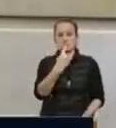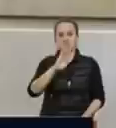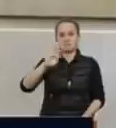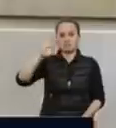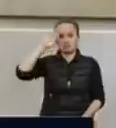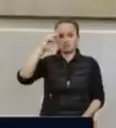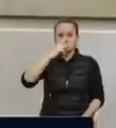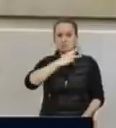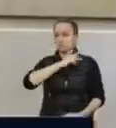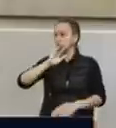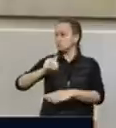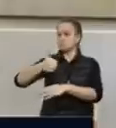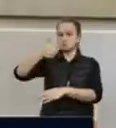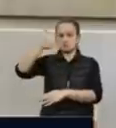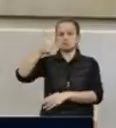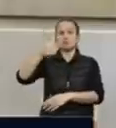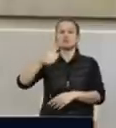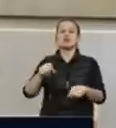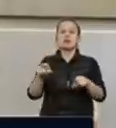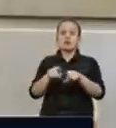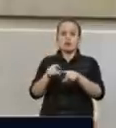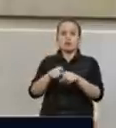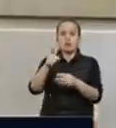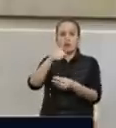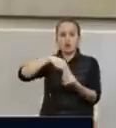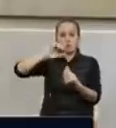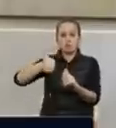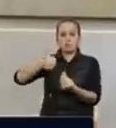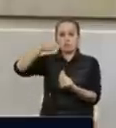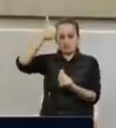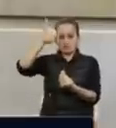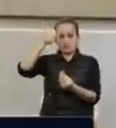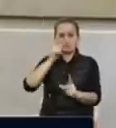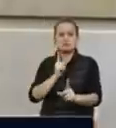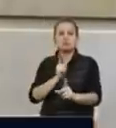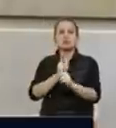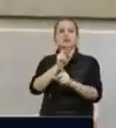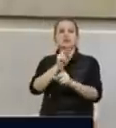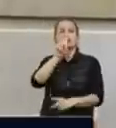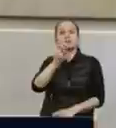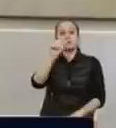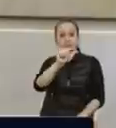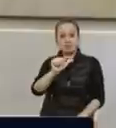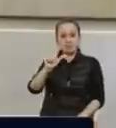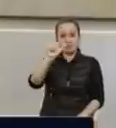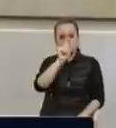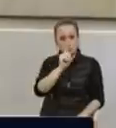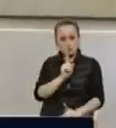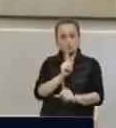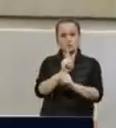Lo hice igualmente con la primera cúpula, la que nos encontramos el 7 de agosto.